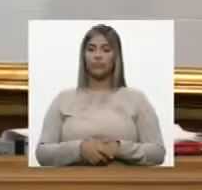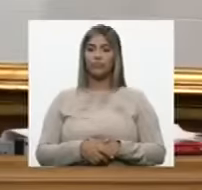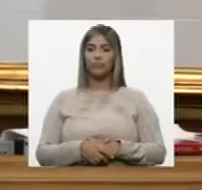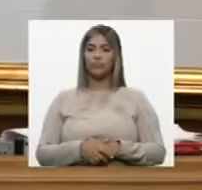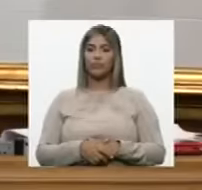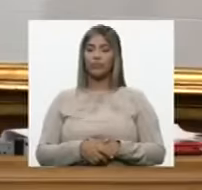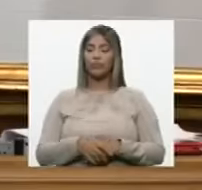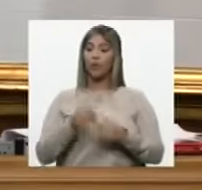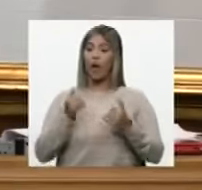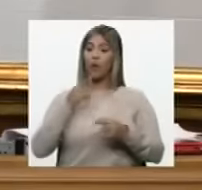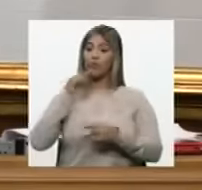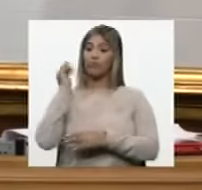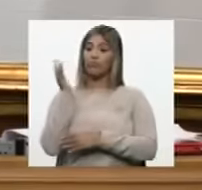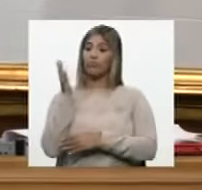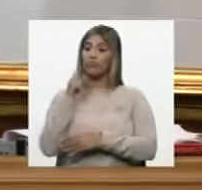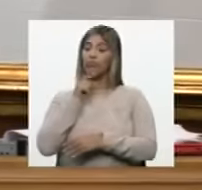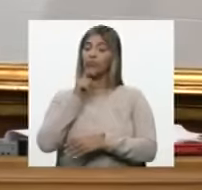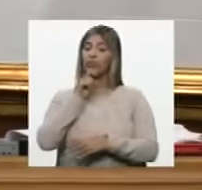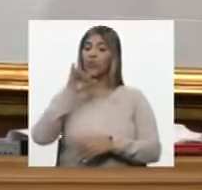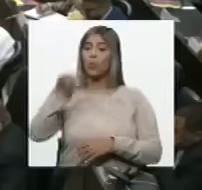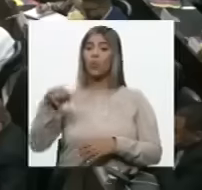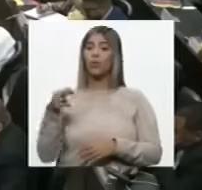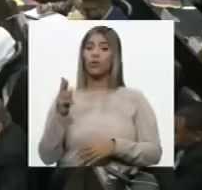Dejo en el derecho de palabra al diputado Juan Romero.